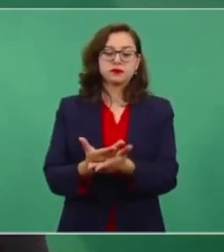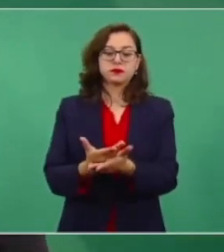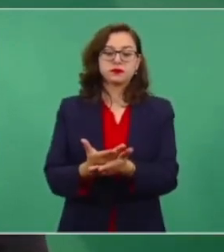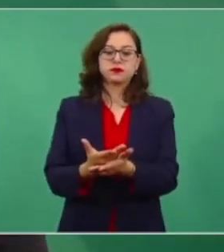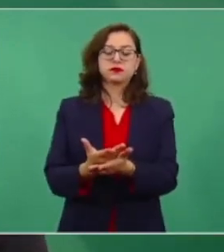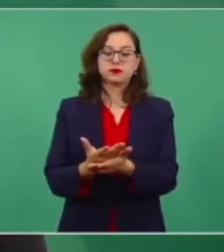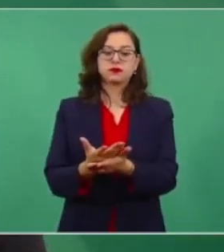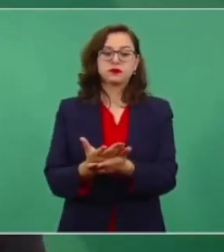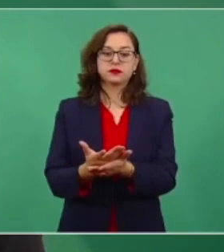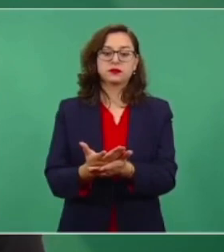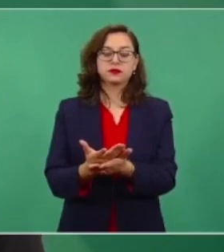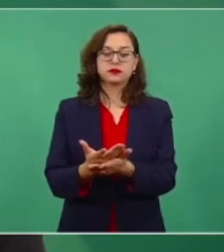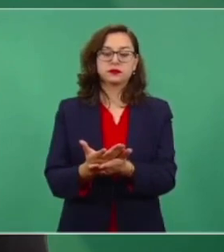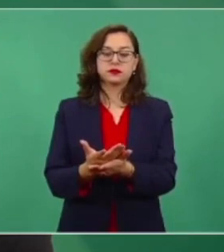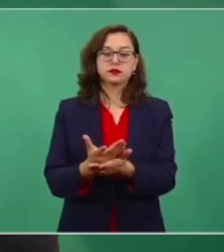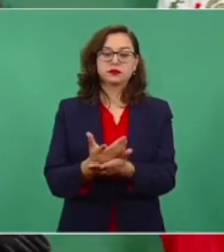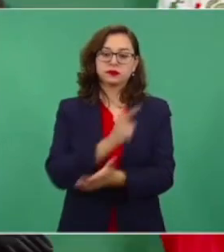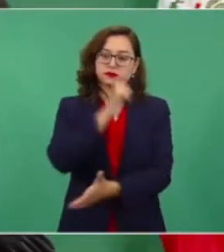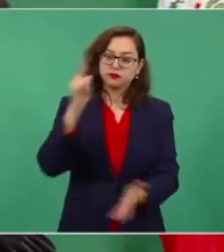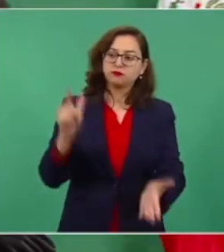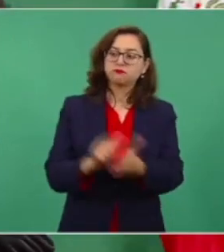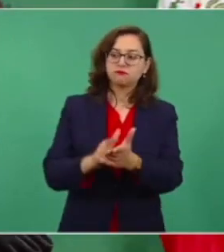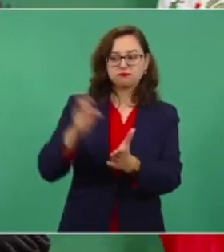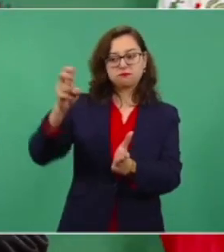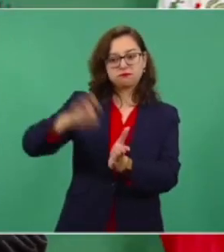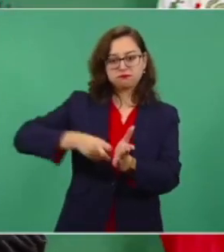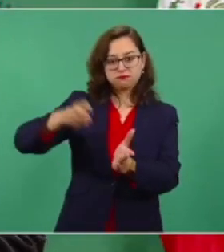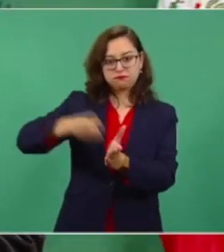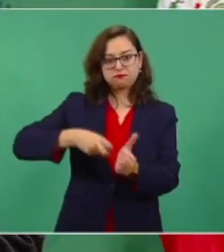legal para combatir eso,